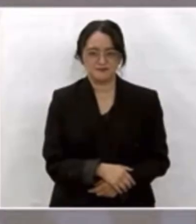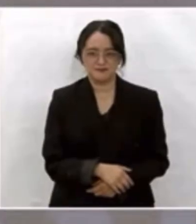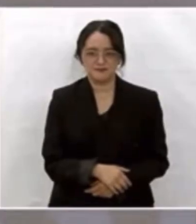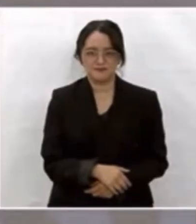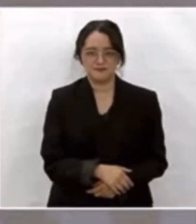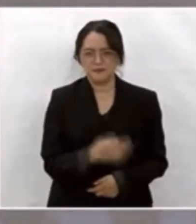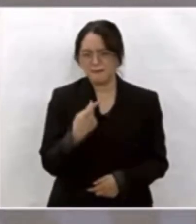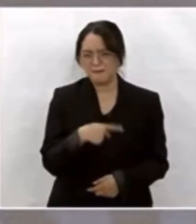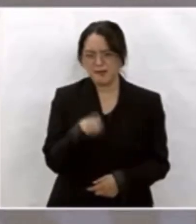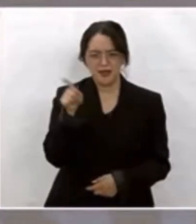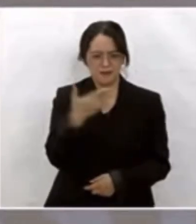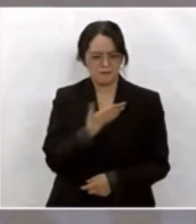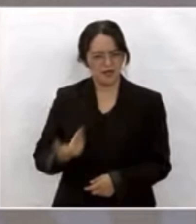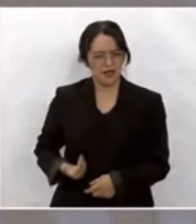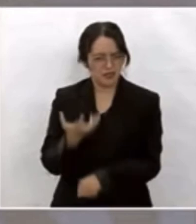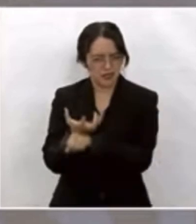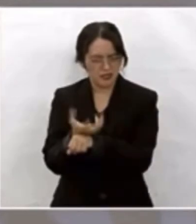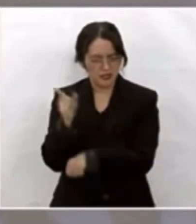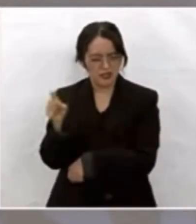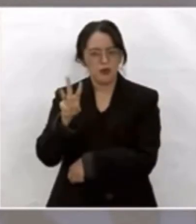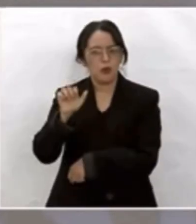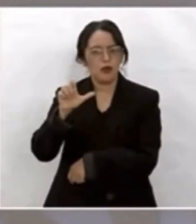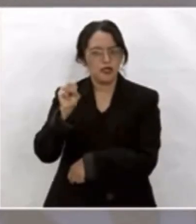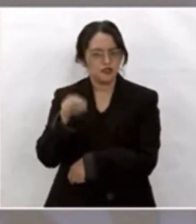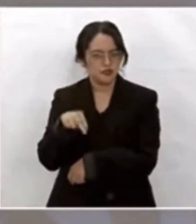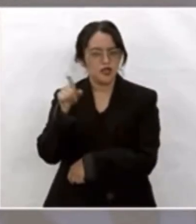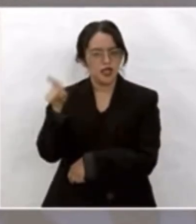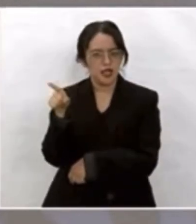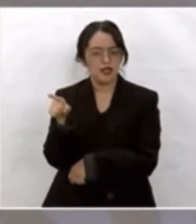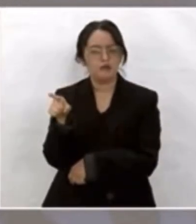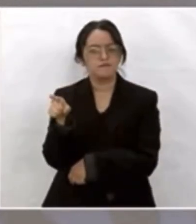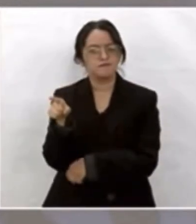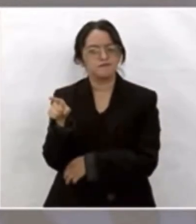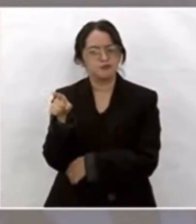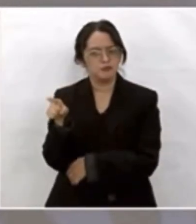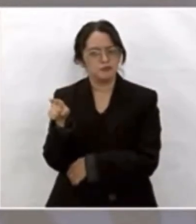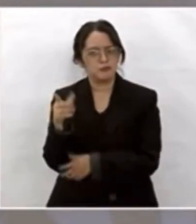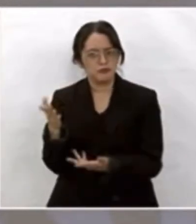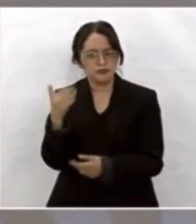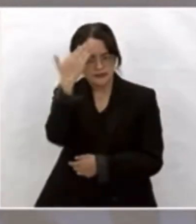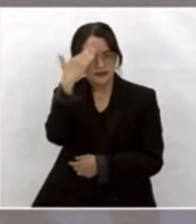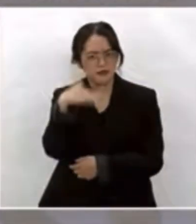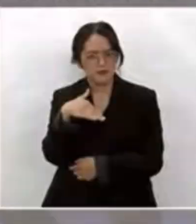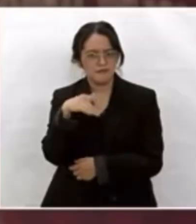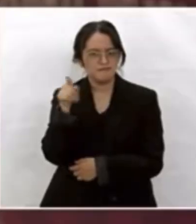Pero Wilson, a pesar de ser un hombre de